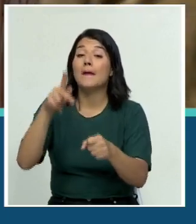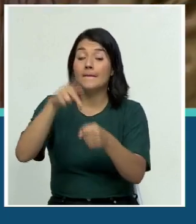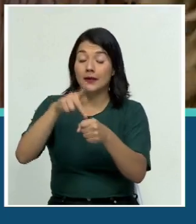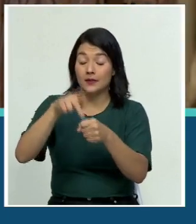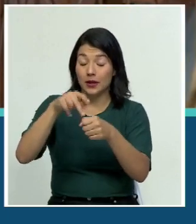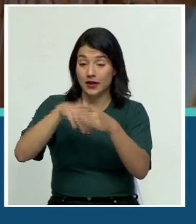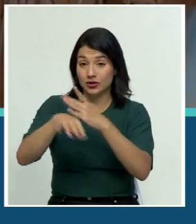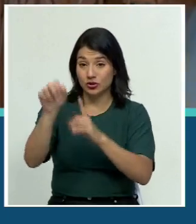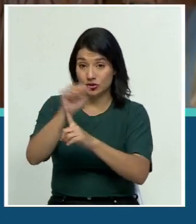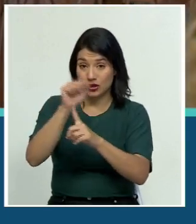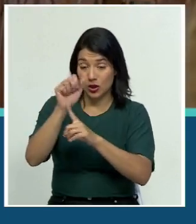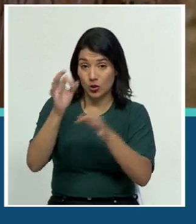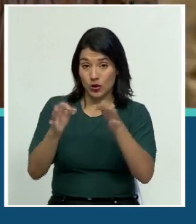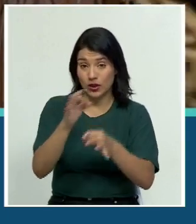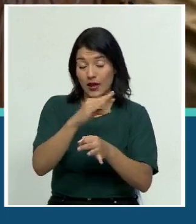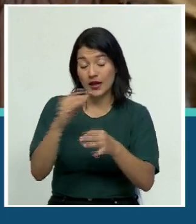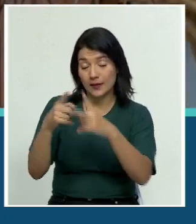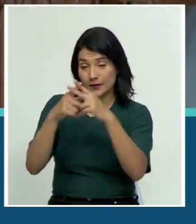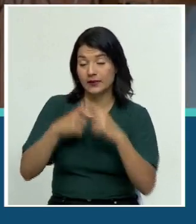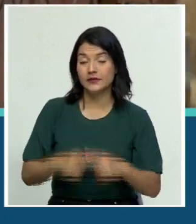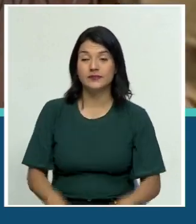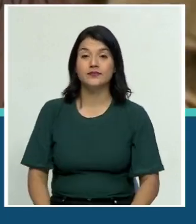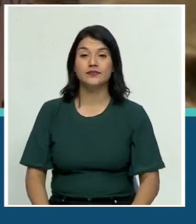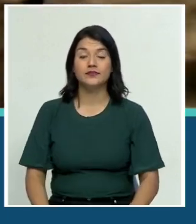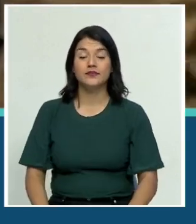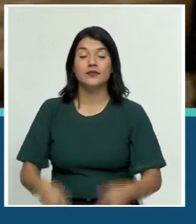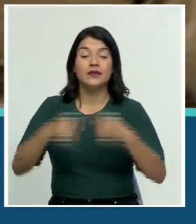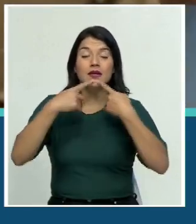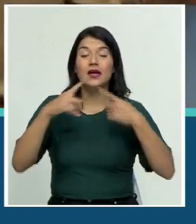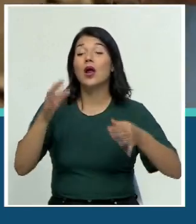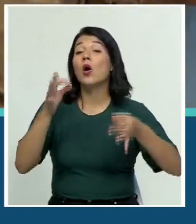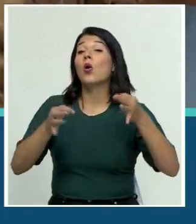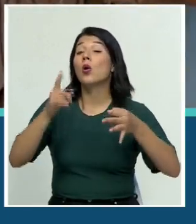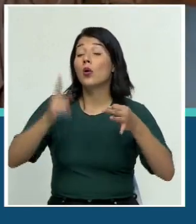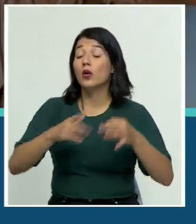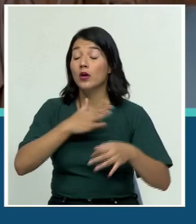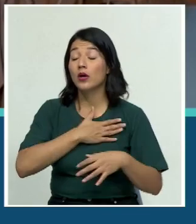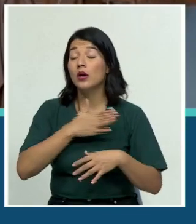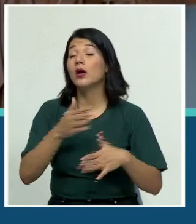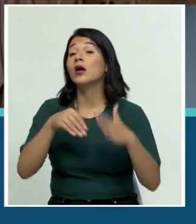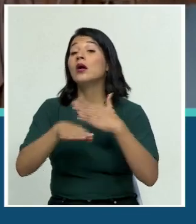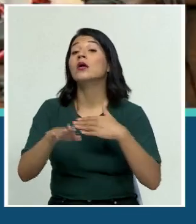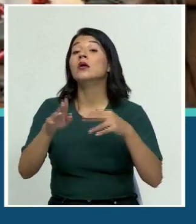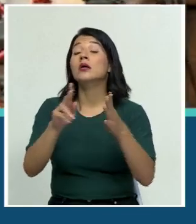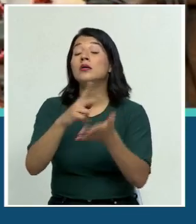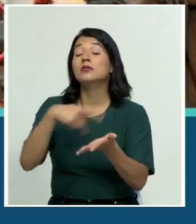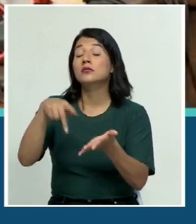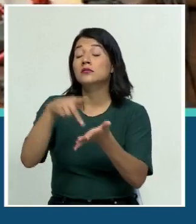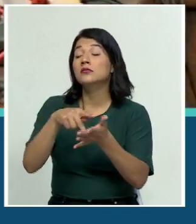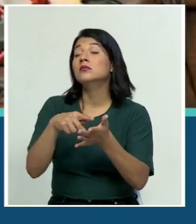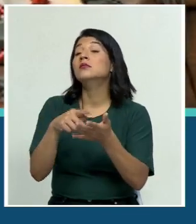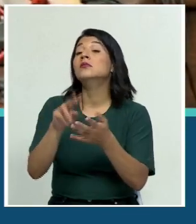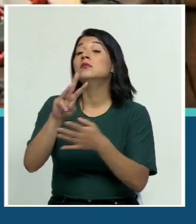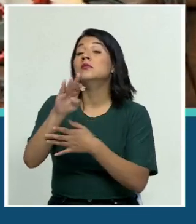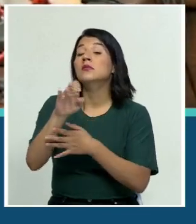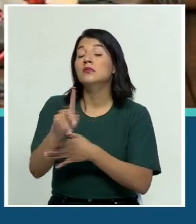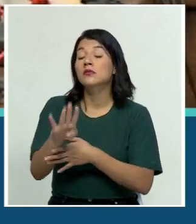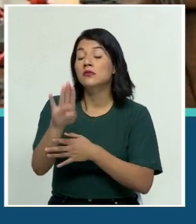y fideicomisos. Las declaraciones juradas deberán estar disponibles en el sitio web de la Contraloría General de la